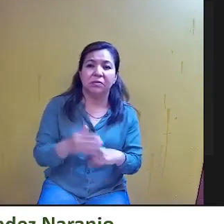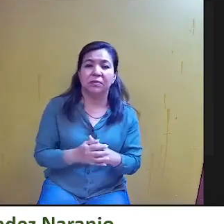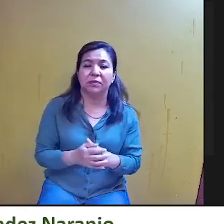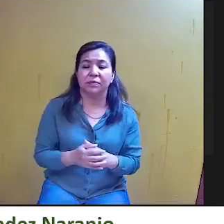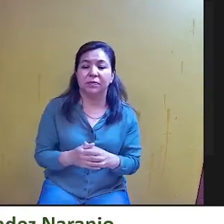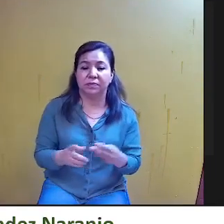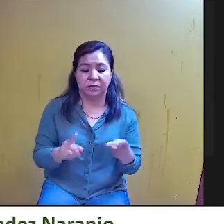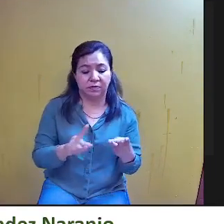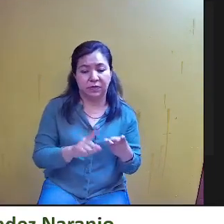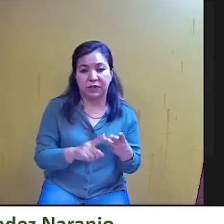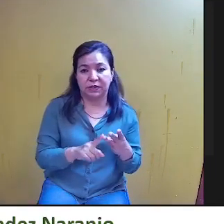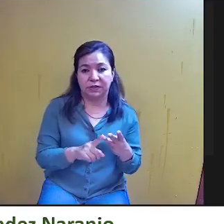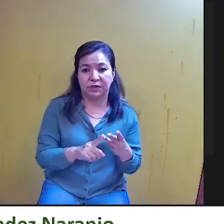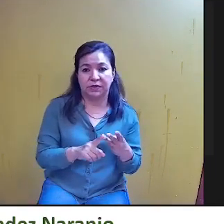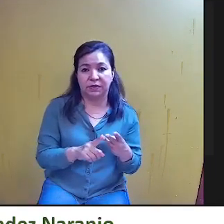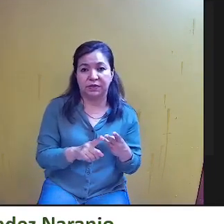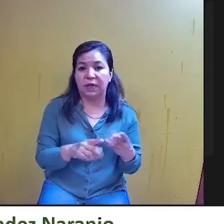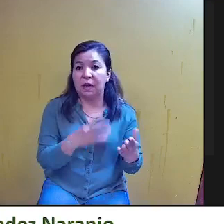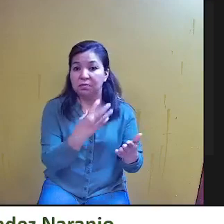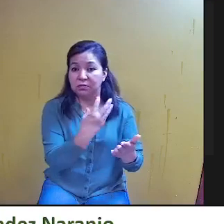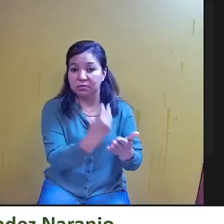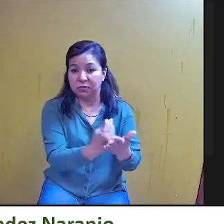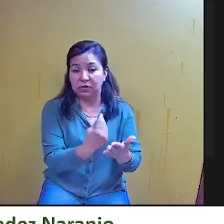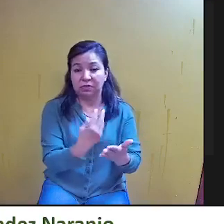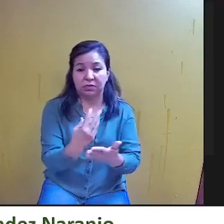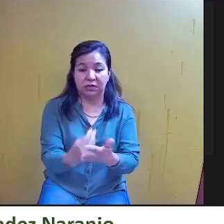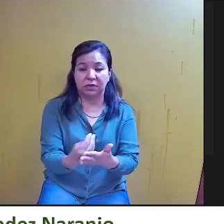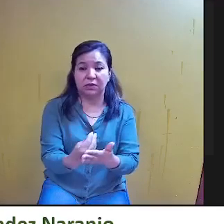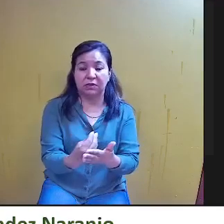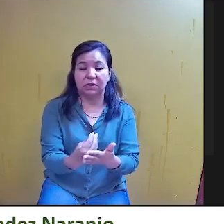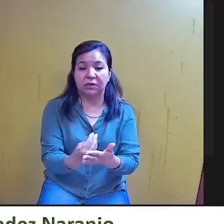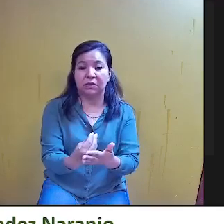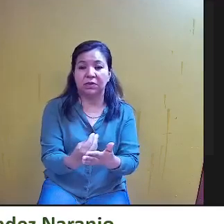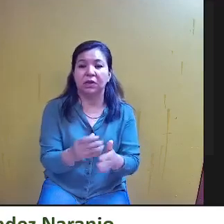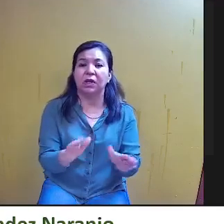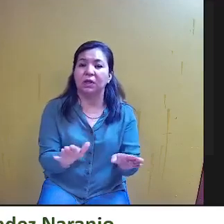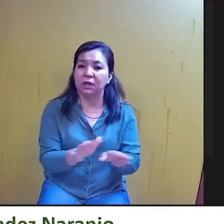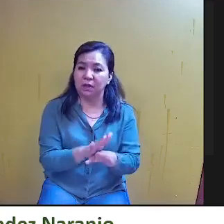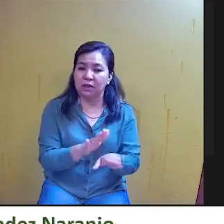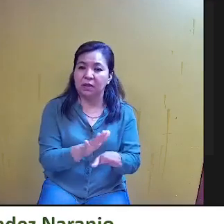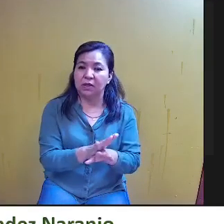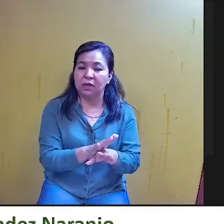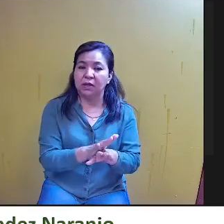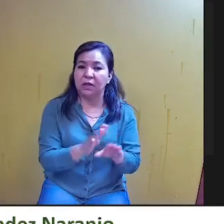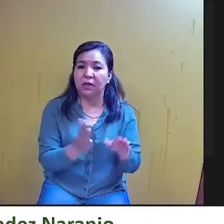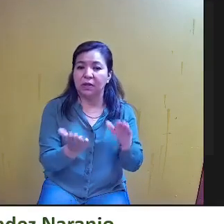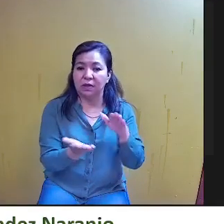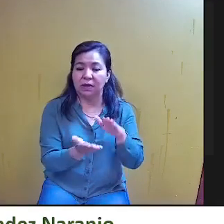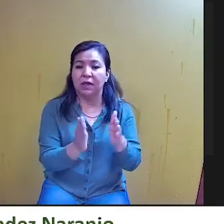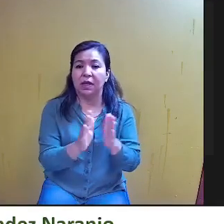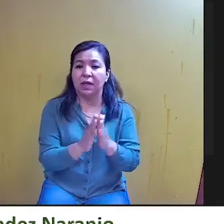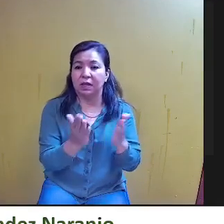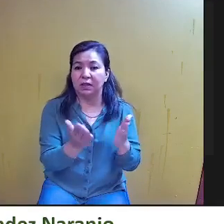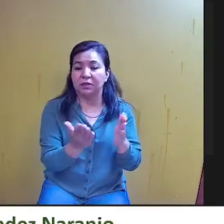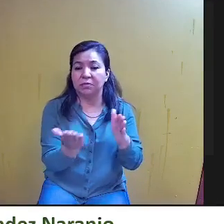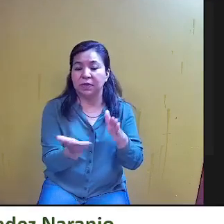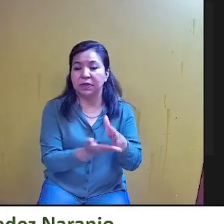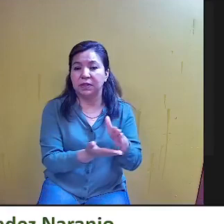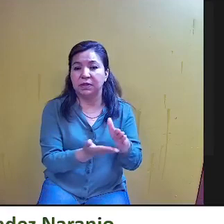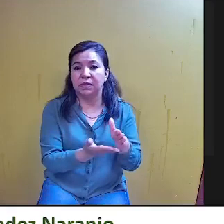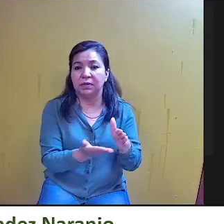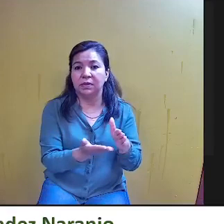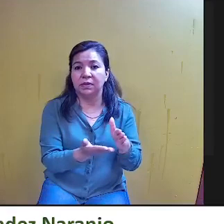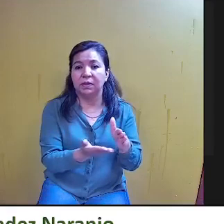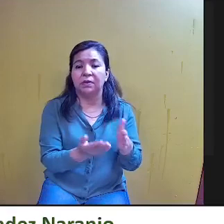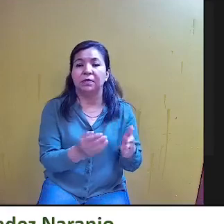3. Modificaciones a la convocatoria respecto de la calificación aprobatoria. Expedientes GEC 76, GEC